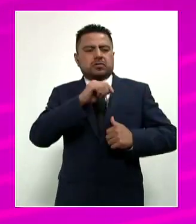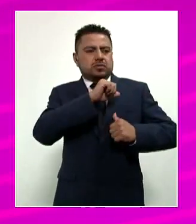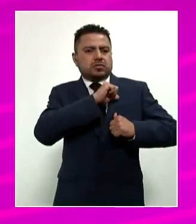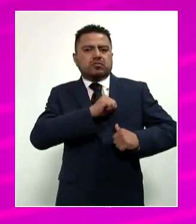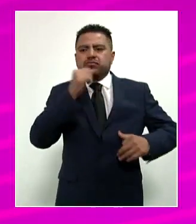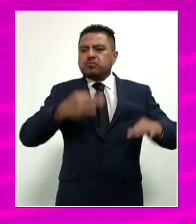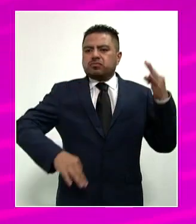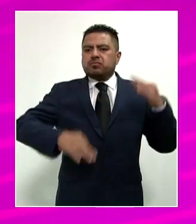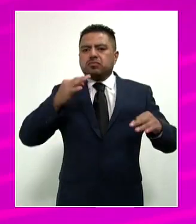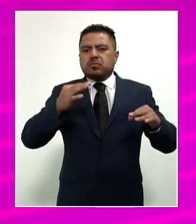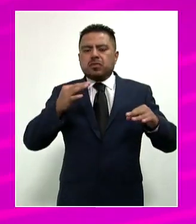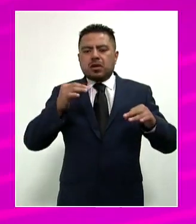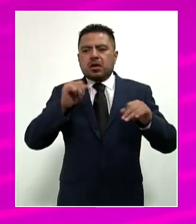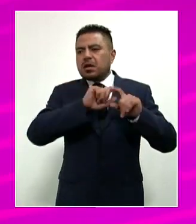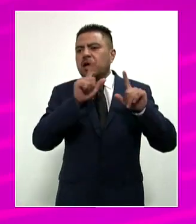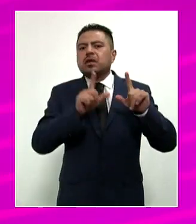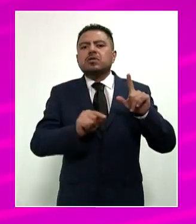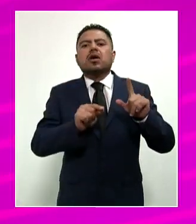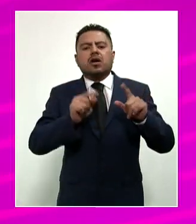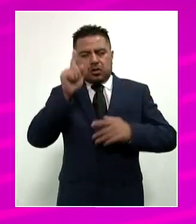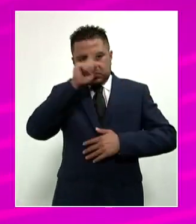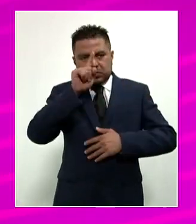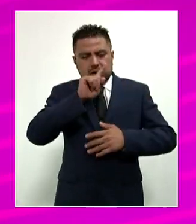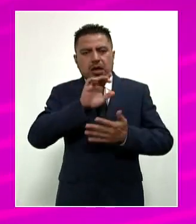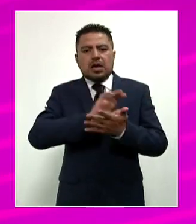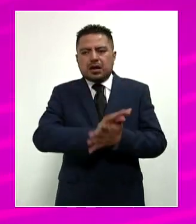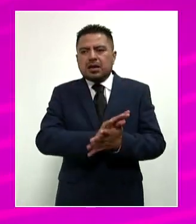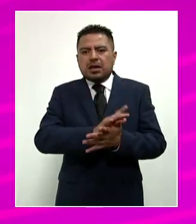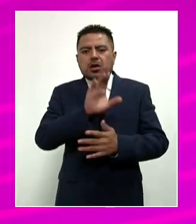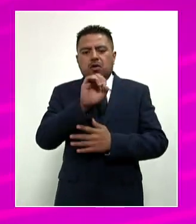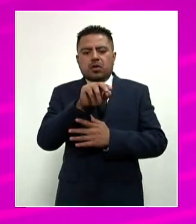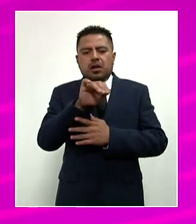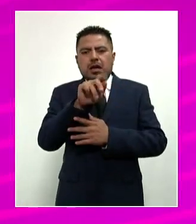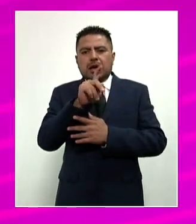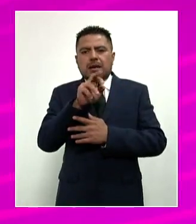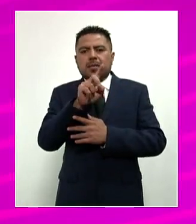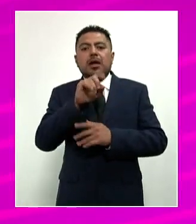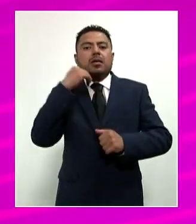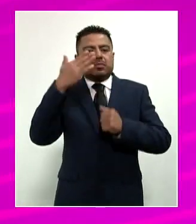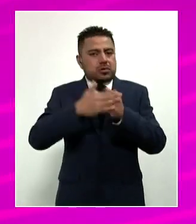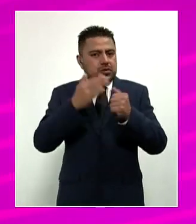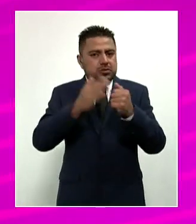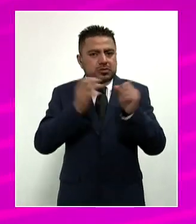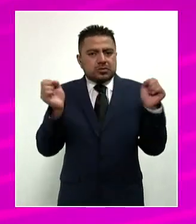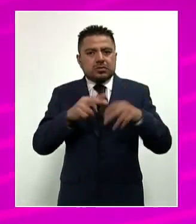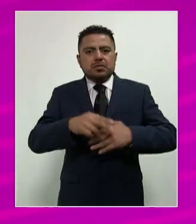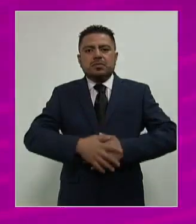de Justicia de la Nación y el Consejo Nacional para Prevenir la Discriminación. Hasta la próxima.